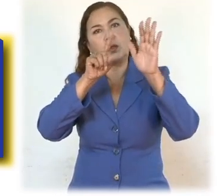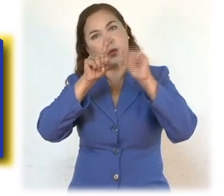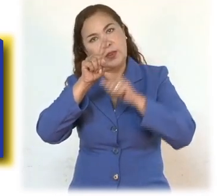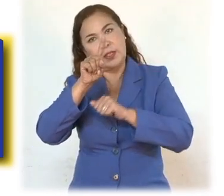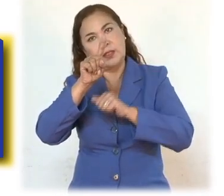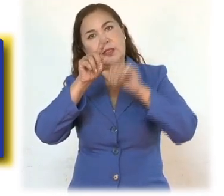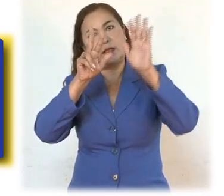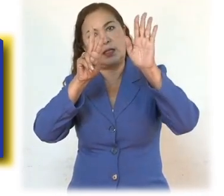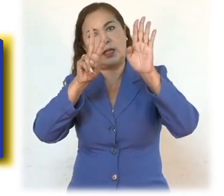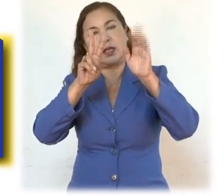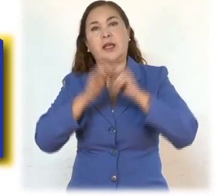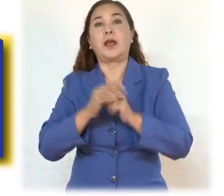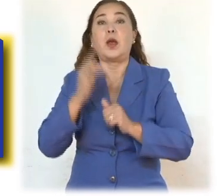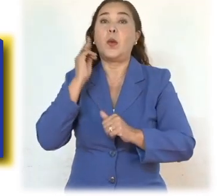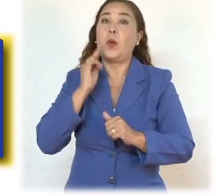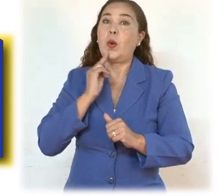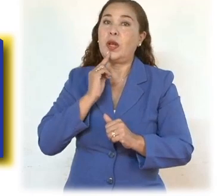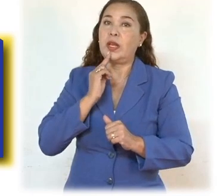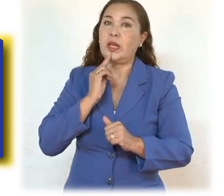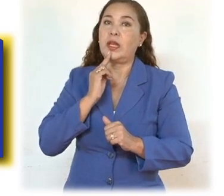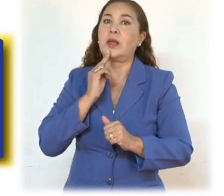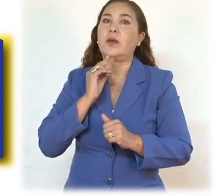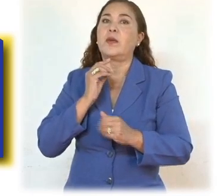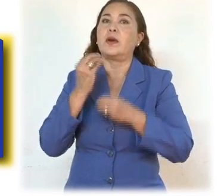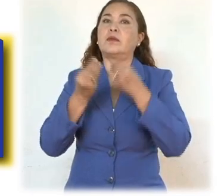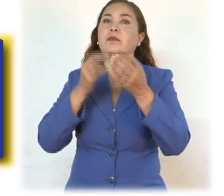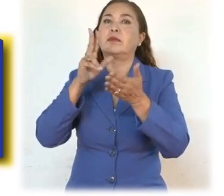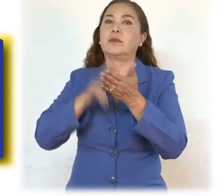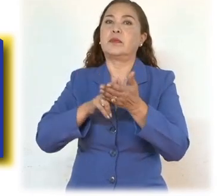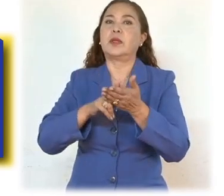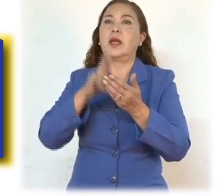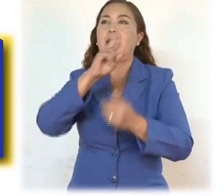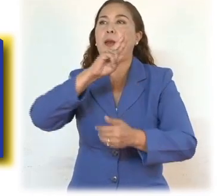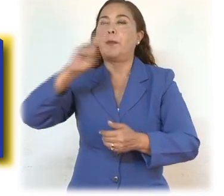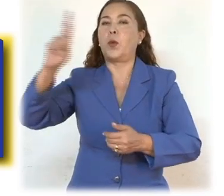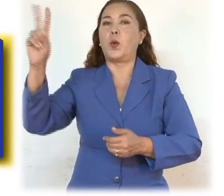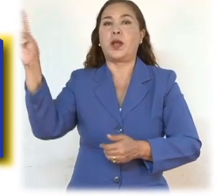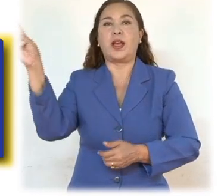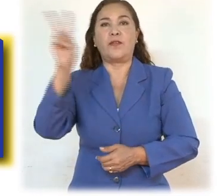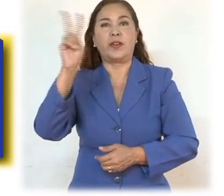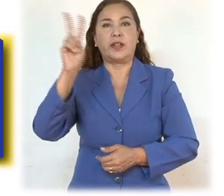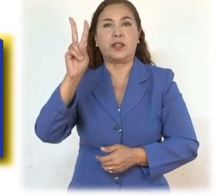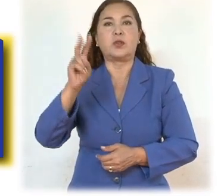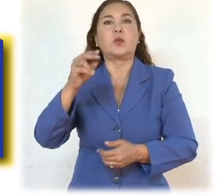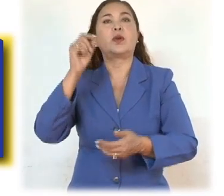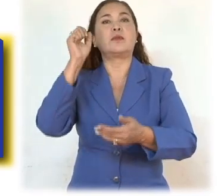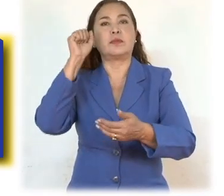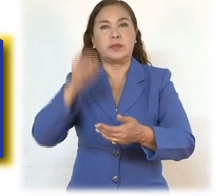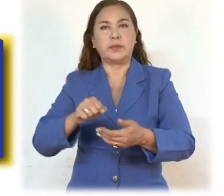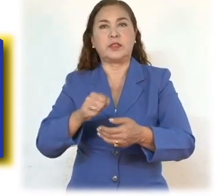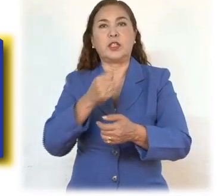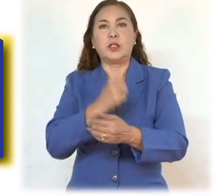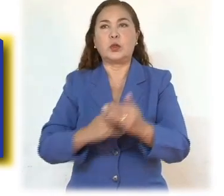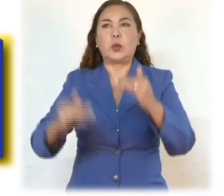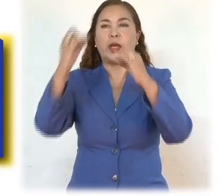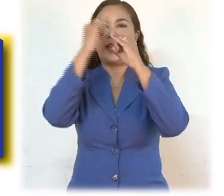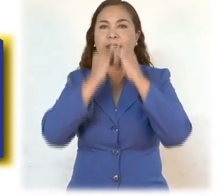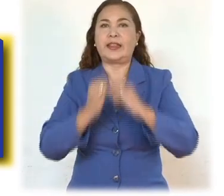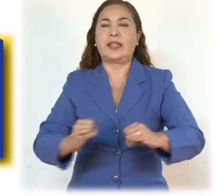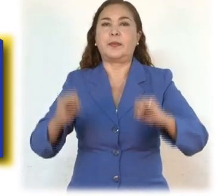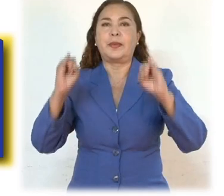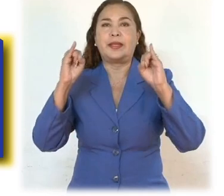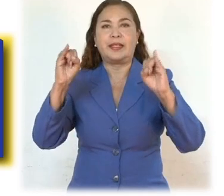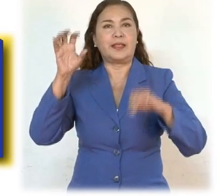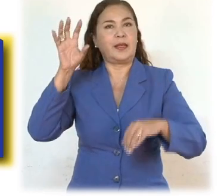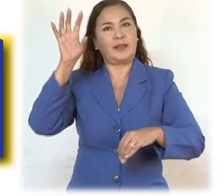1817 Bolívar emite la proclama de la República de Venezuela confirmando la soberanía e independencia